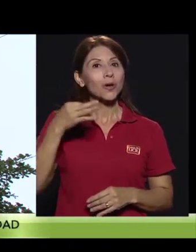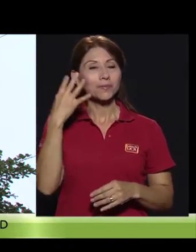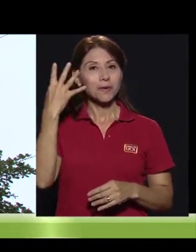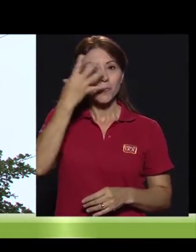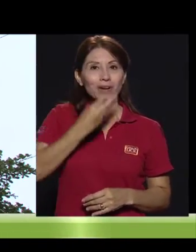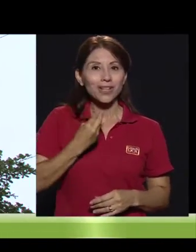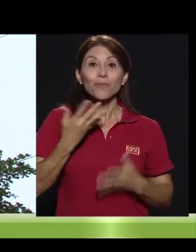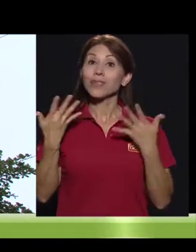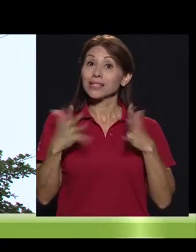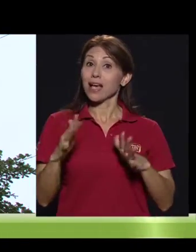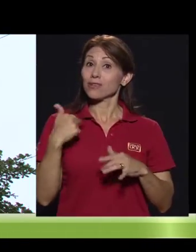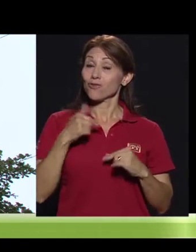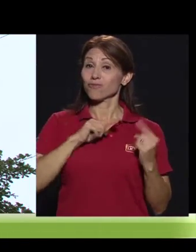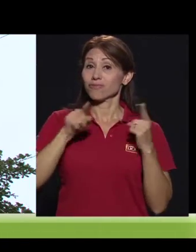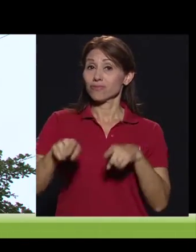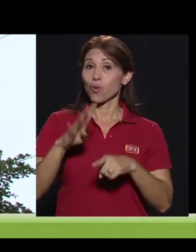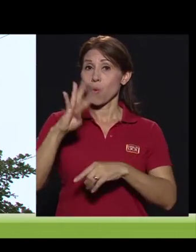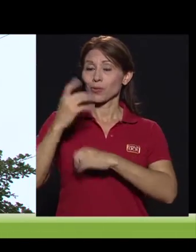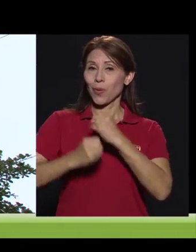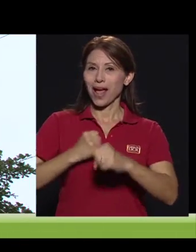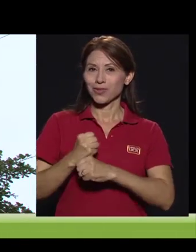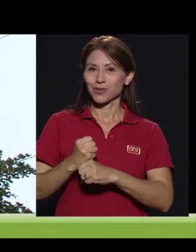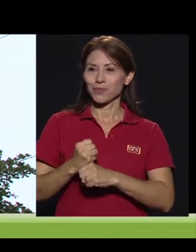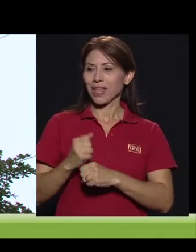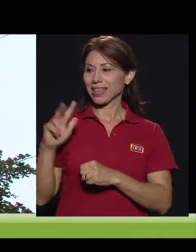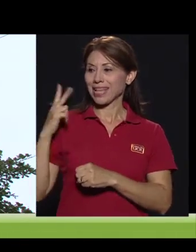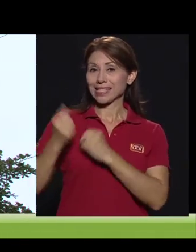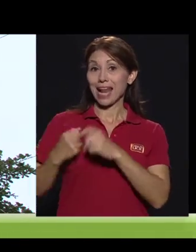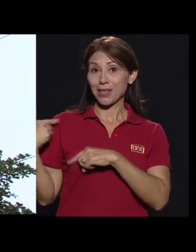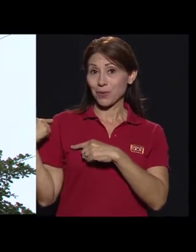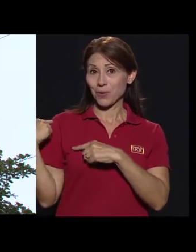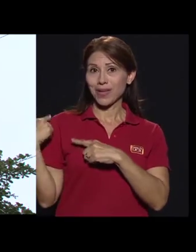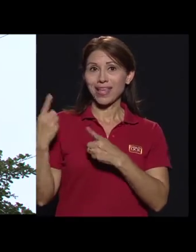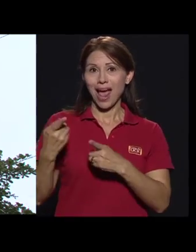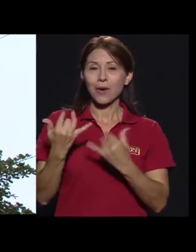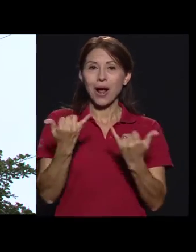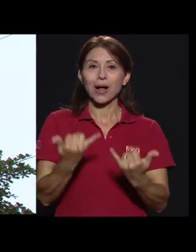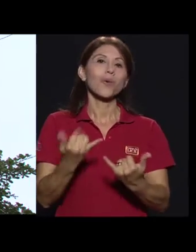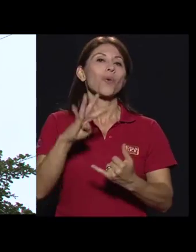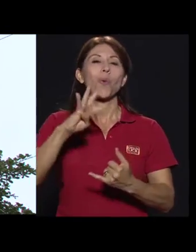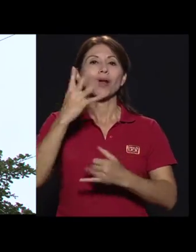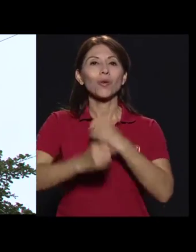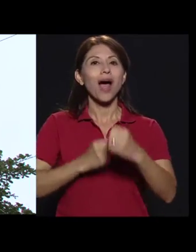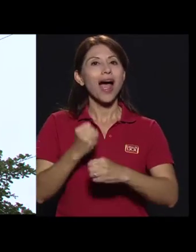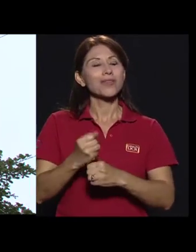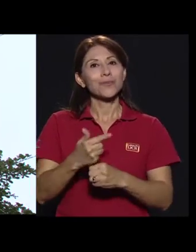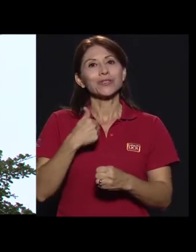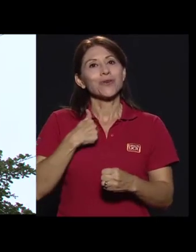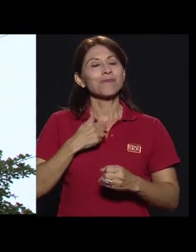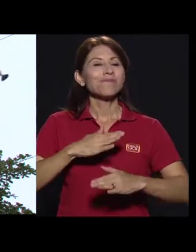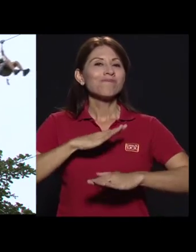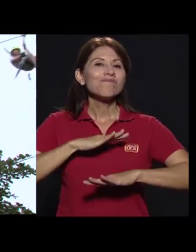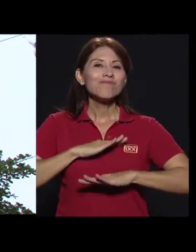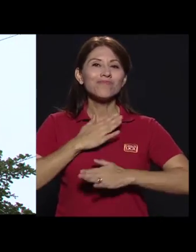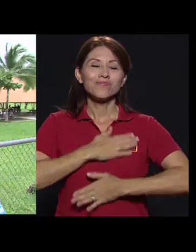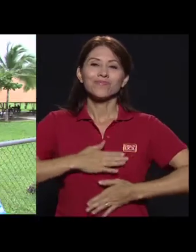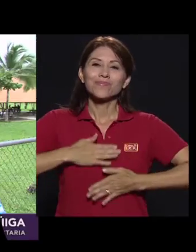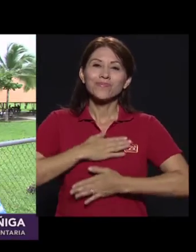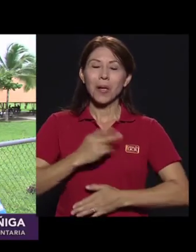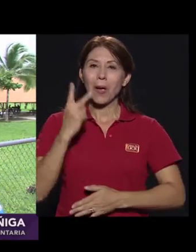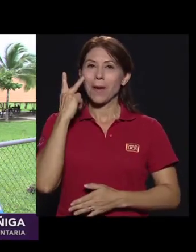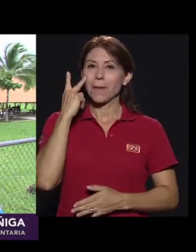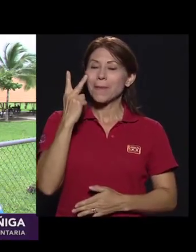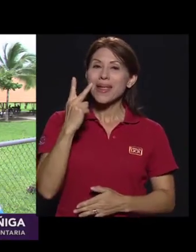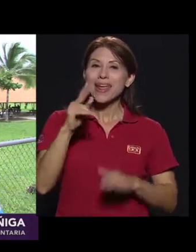ya este es mi cuarto año, por ejemplo, y ya el tercero y el cuarto año que es este ha sido por gusto porque para uno es muy bonito venir,